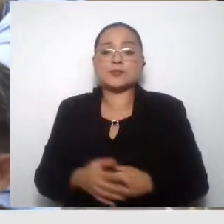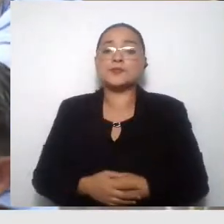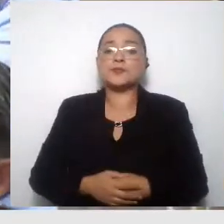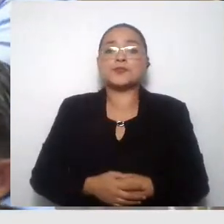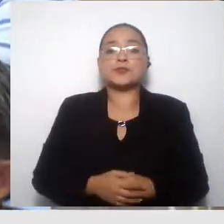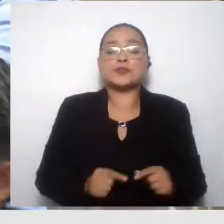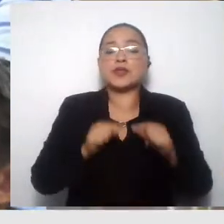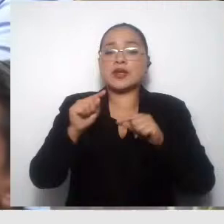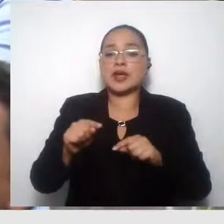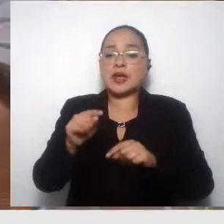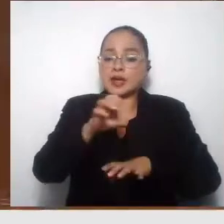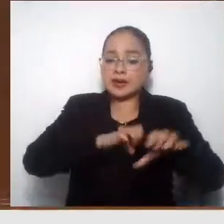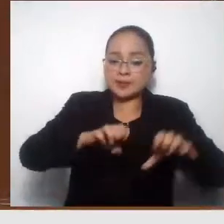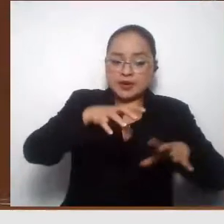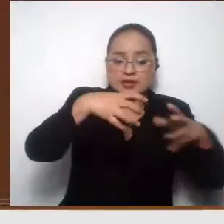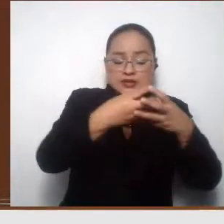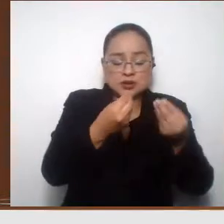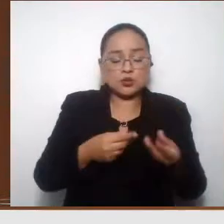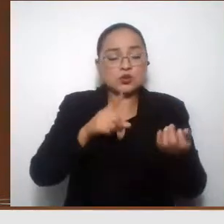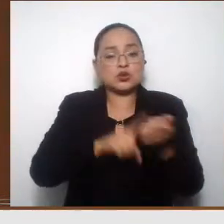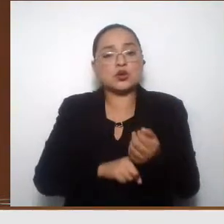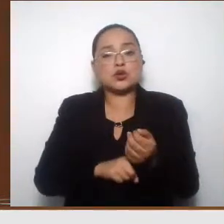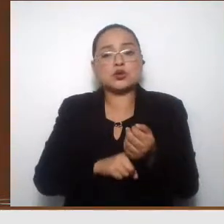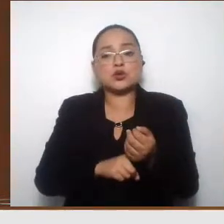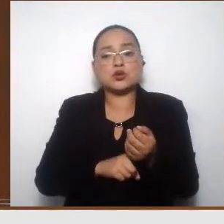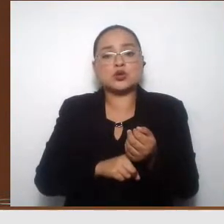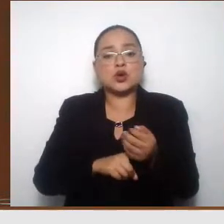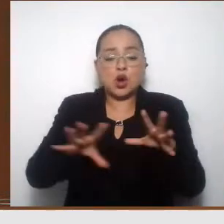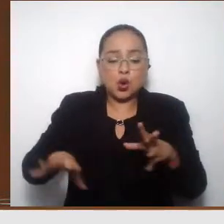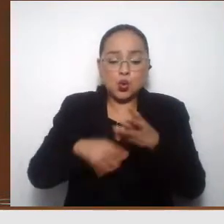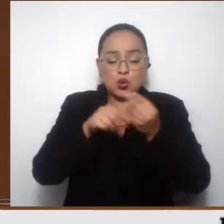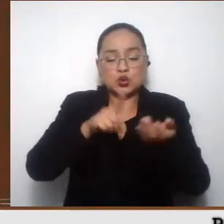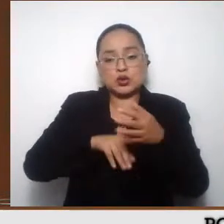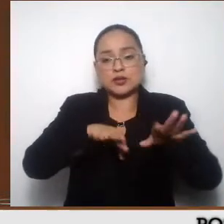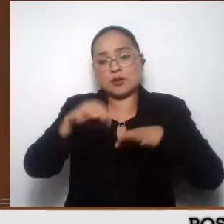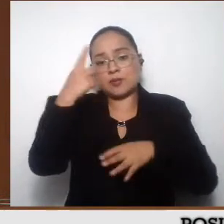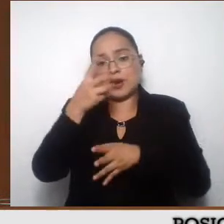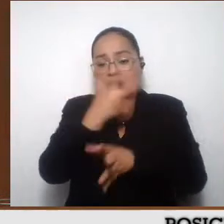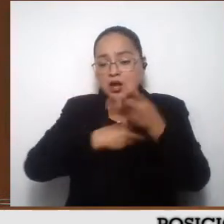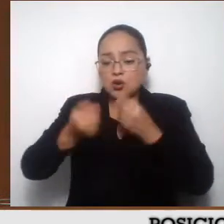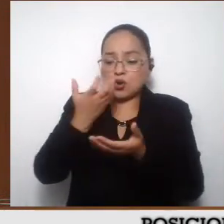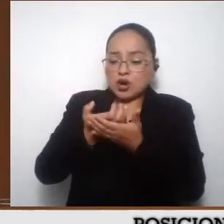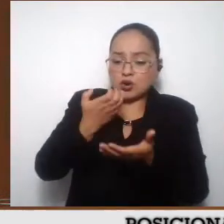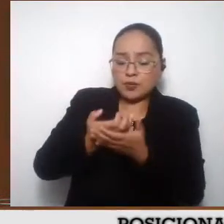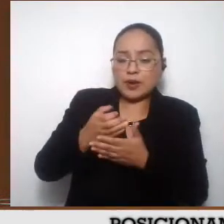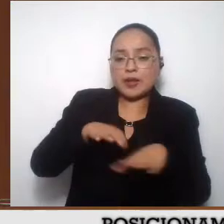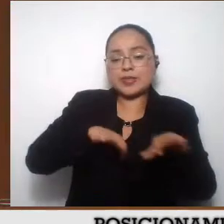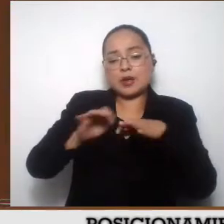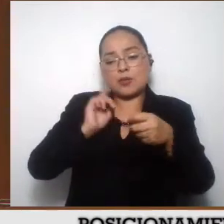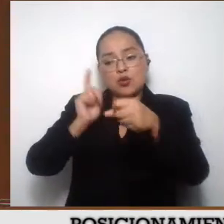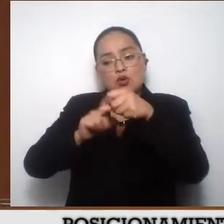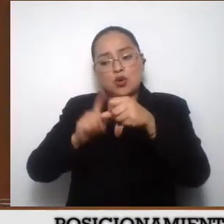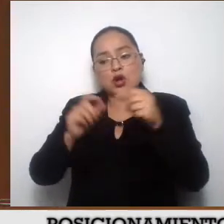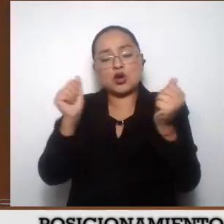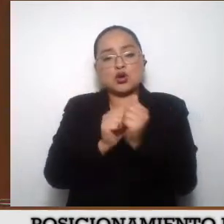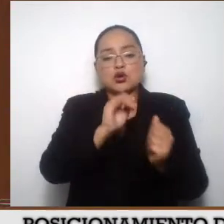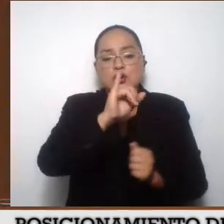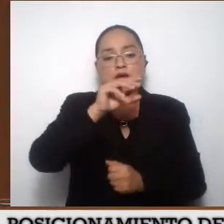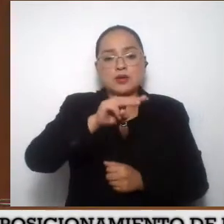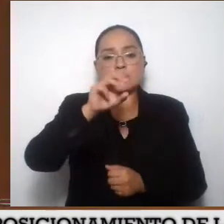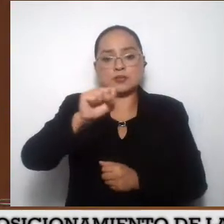productivos a trabajar en conjunto para una recuperación de la economía y el empleo formal. Si ya lo estamos